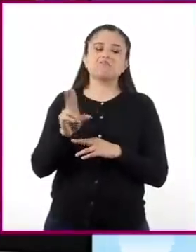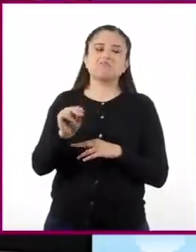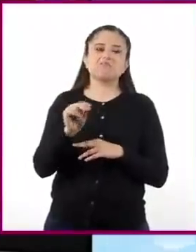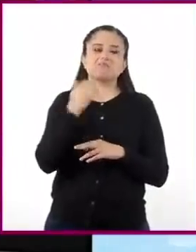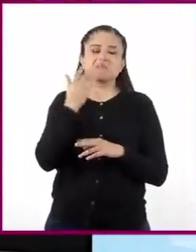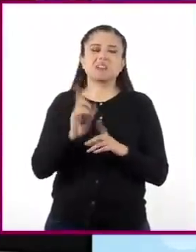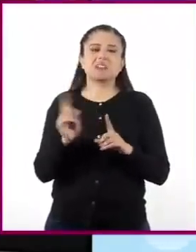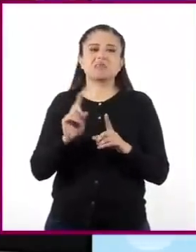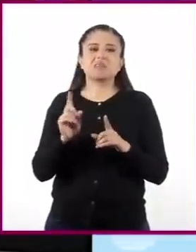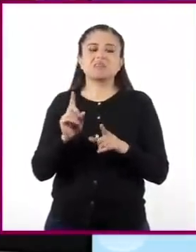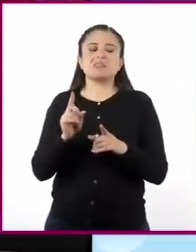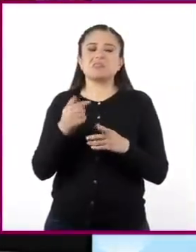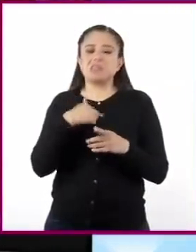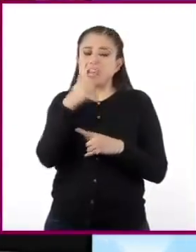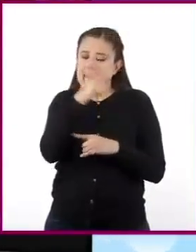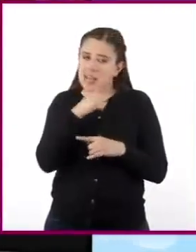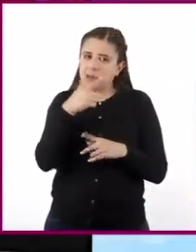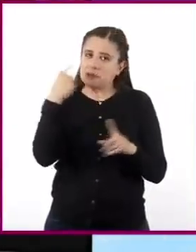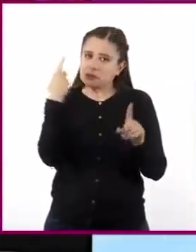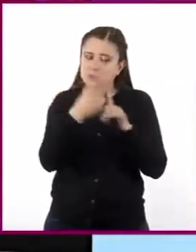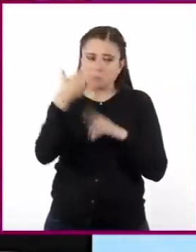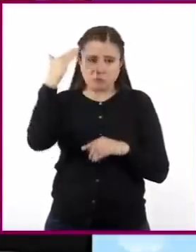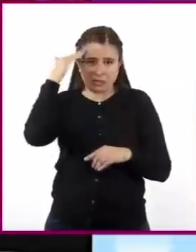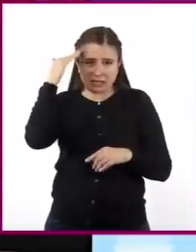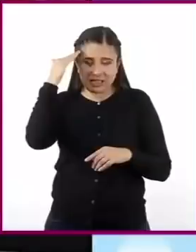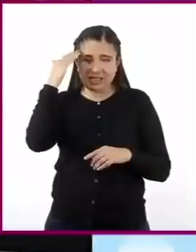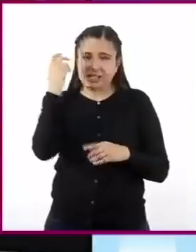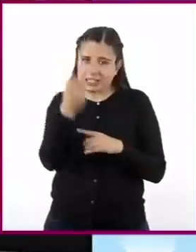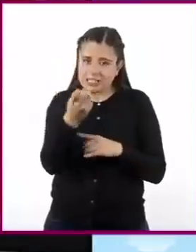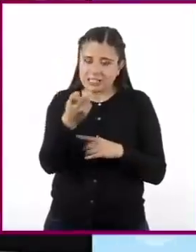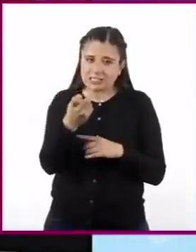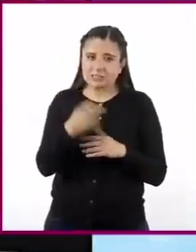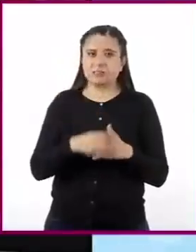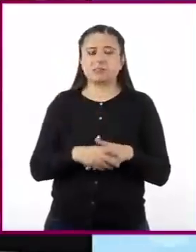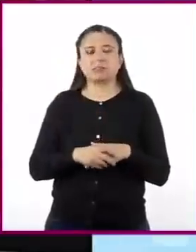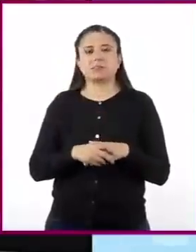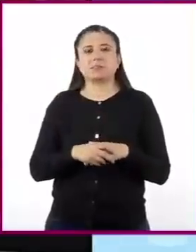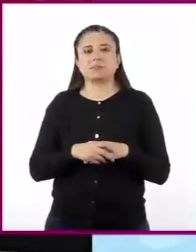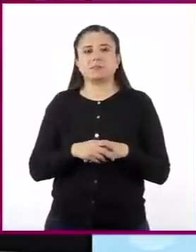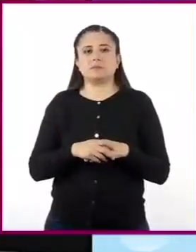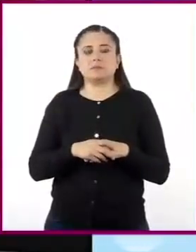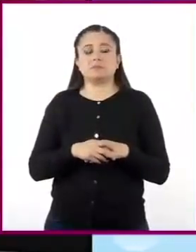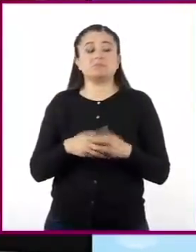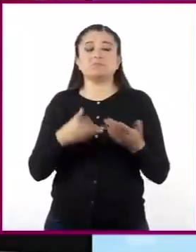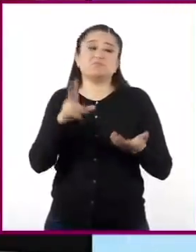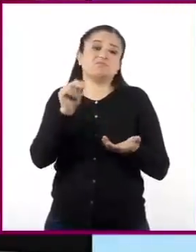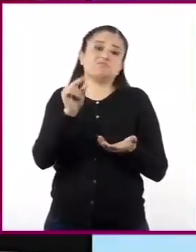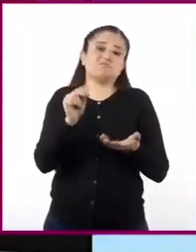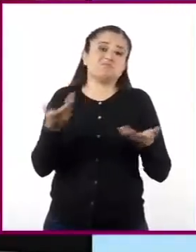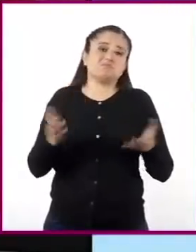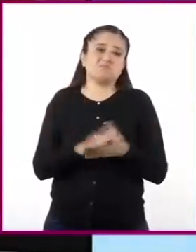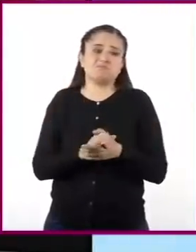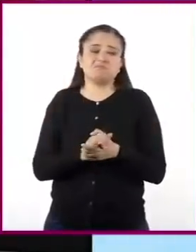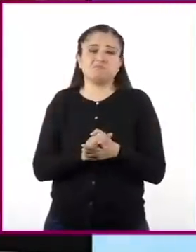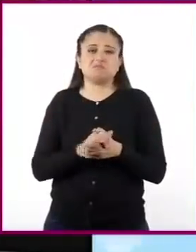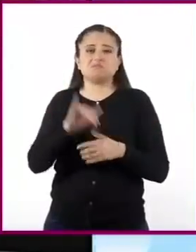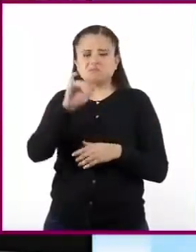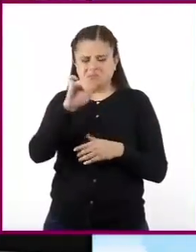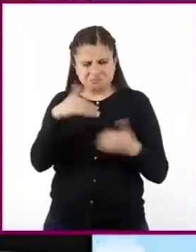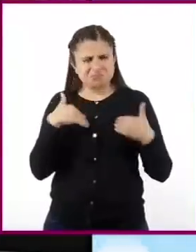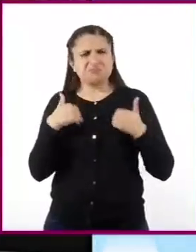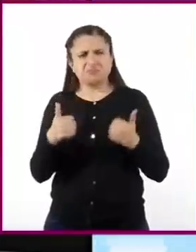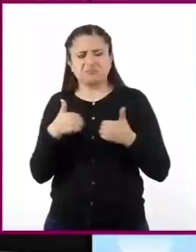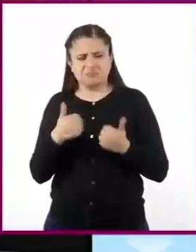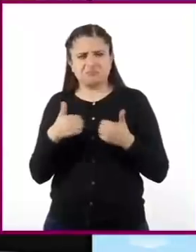lo que es lengua materna, es así. Y pues no, sí lo llegan a